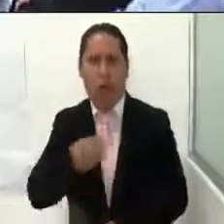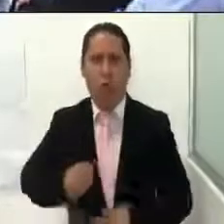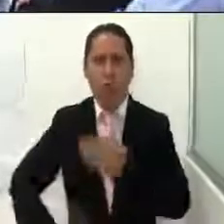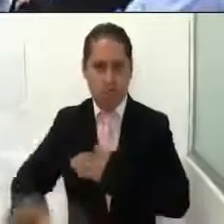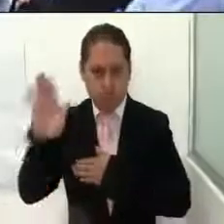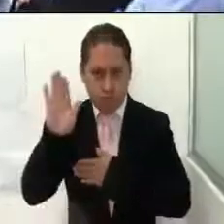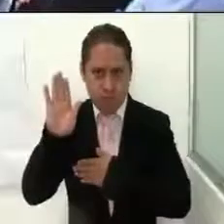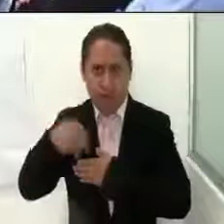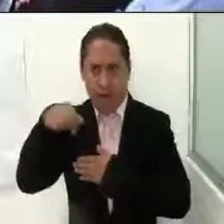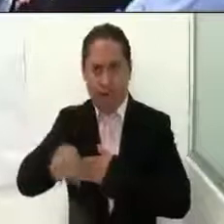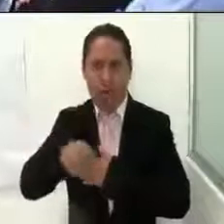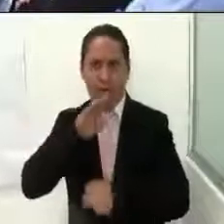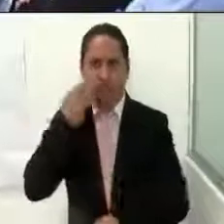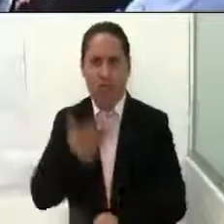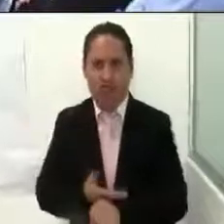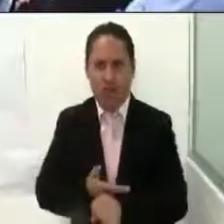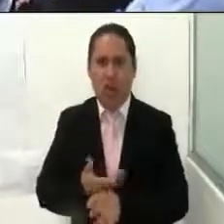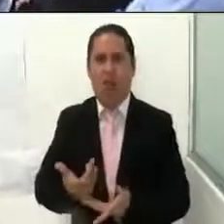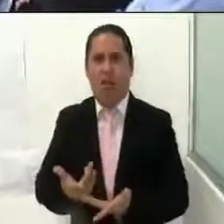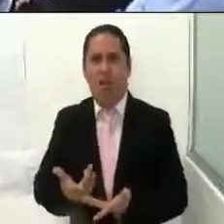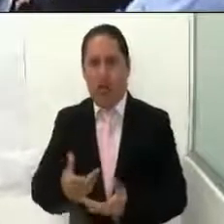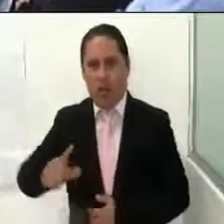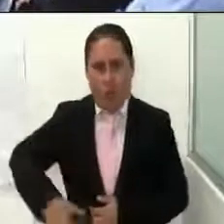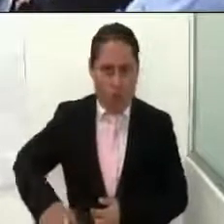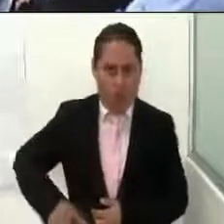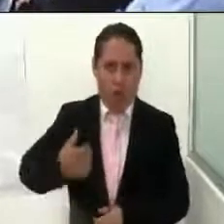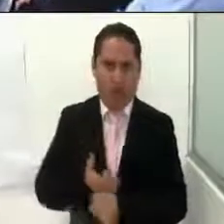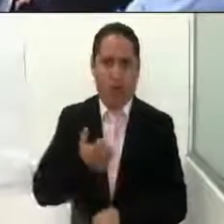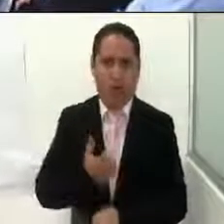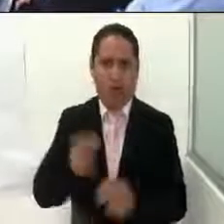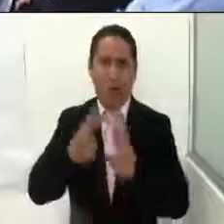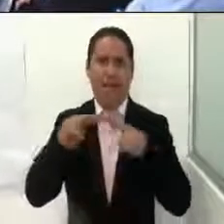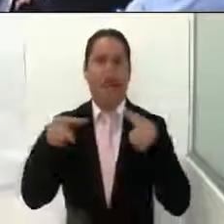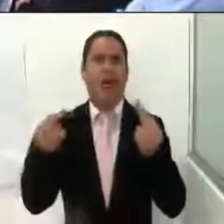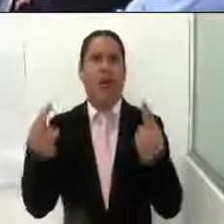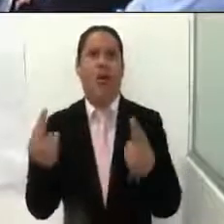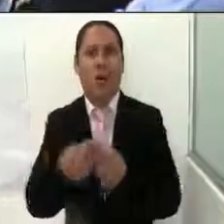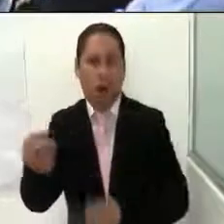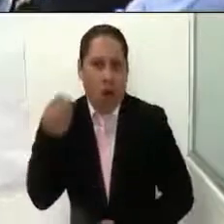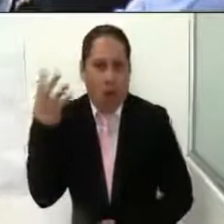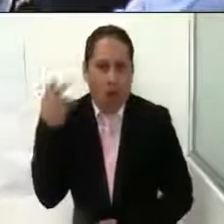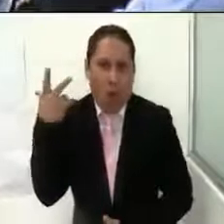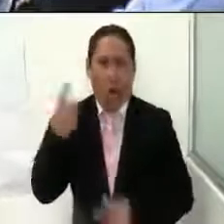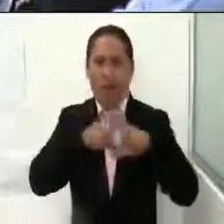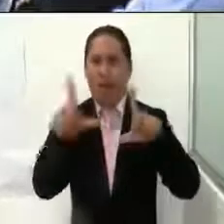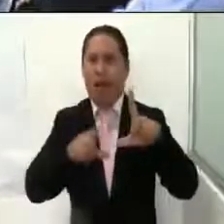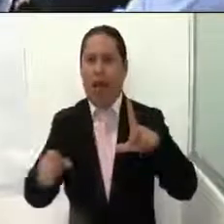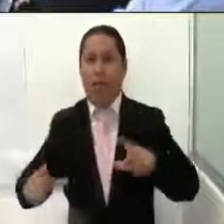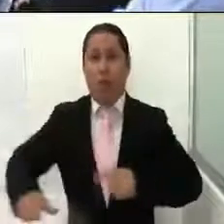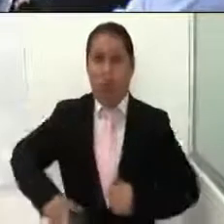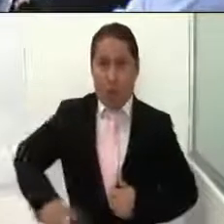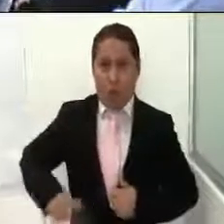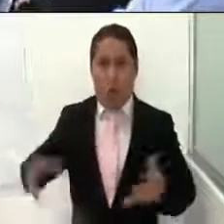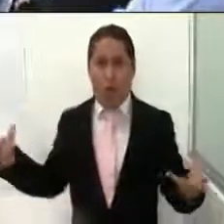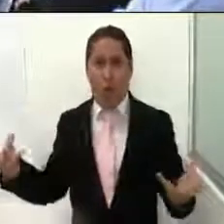el titular del ejecutivo del estado en la red en la reunión de la conferencia nacional de gobernadores celebrada el 18